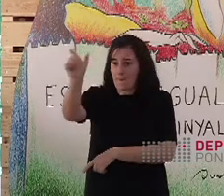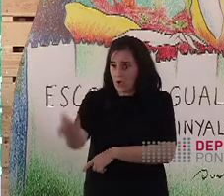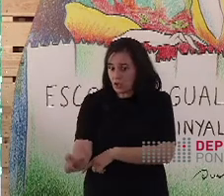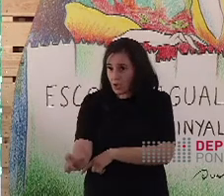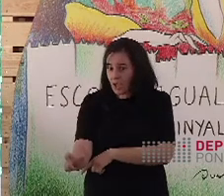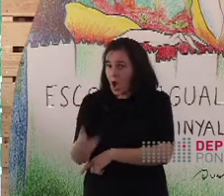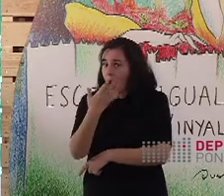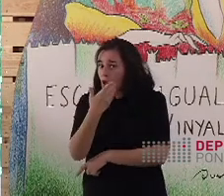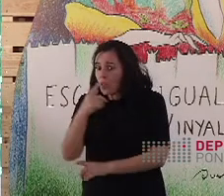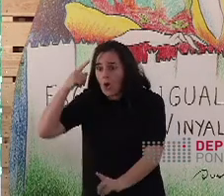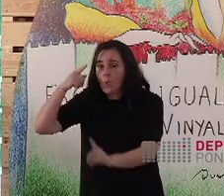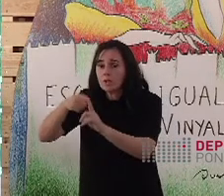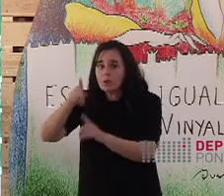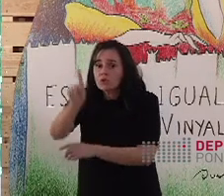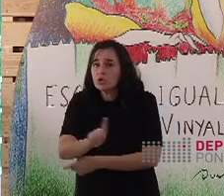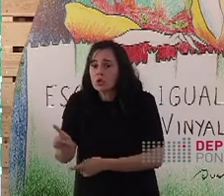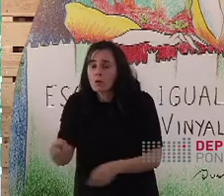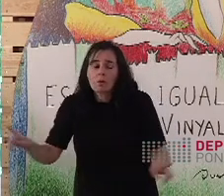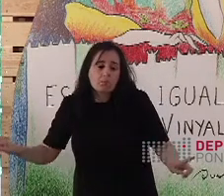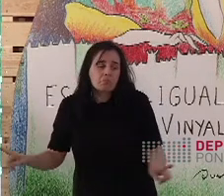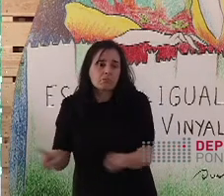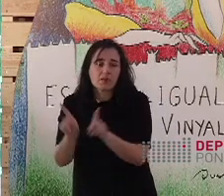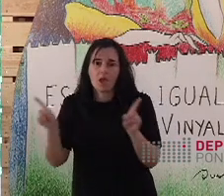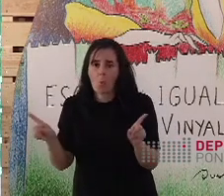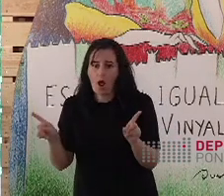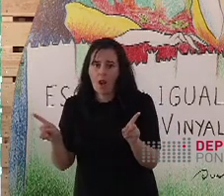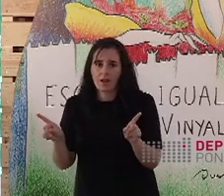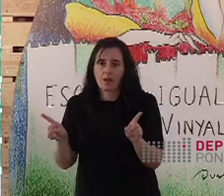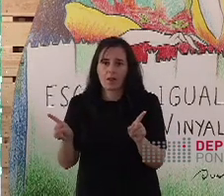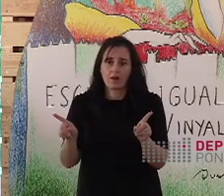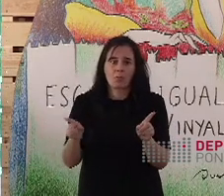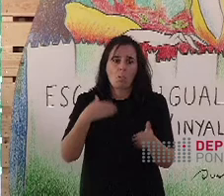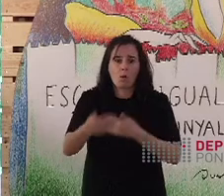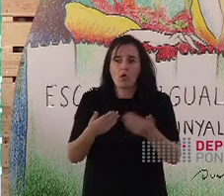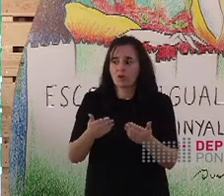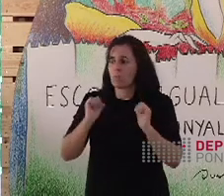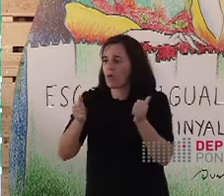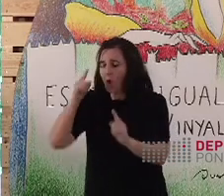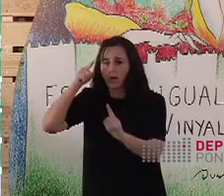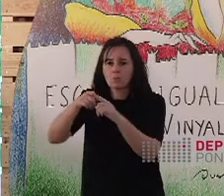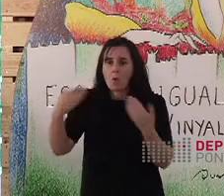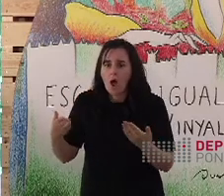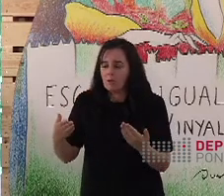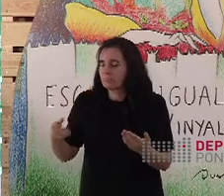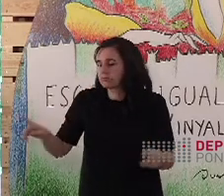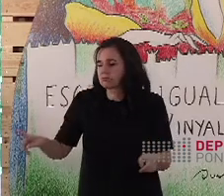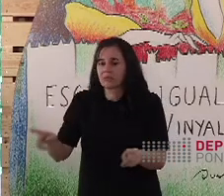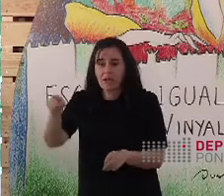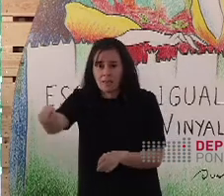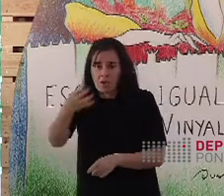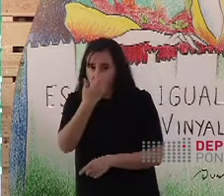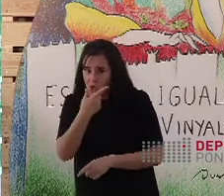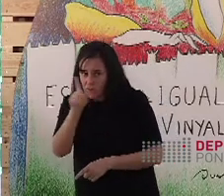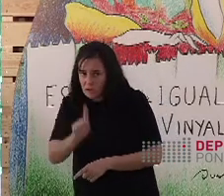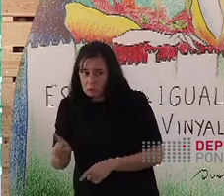a finalidade pola cal se organiza o mercado ou todo este proceso. É dicir, na trata, de feito, nas